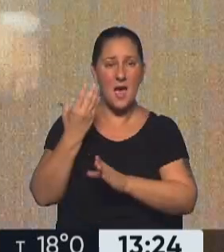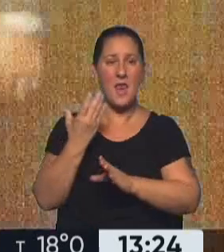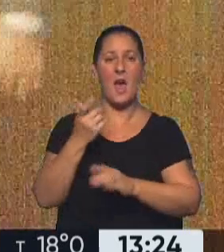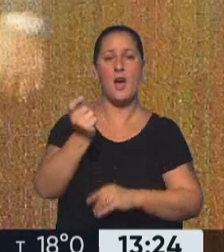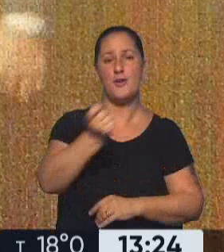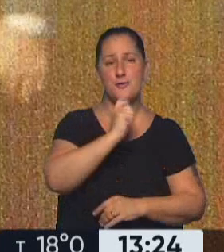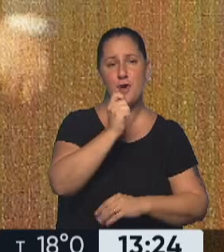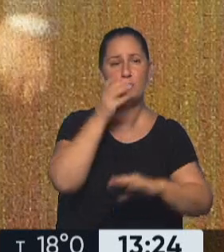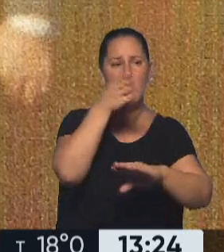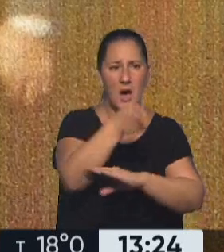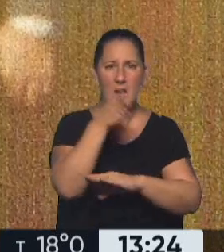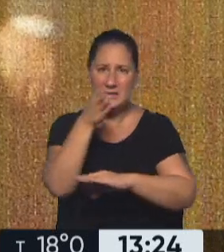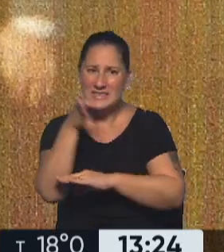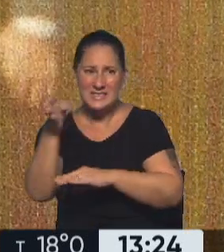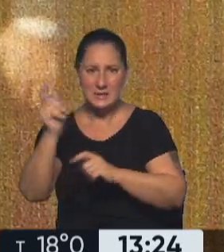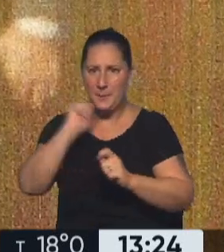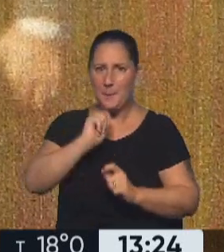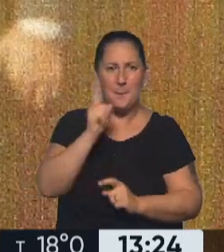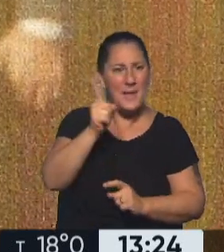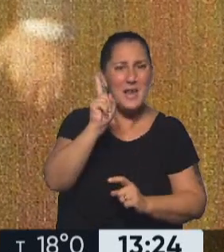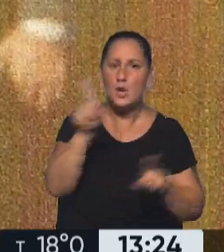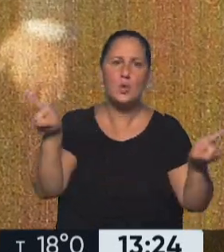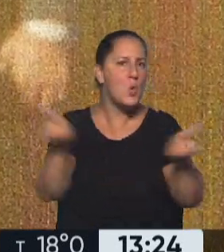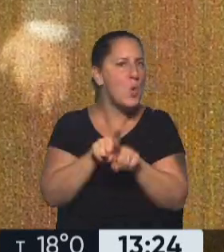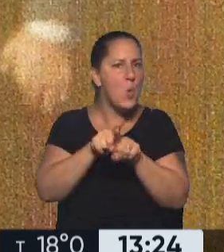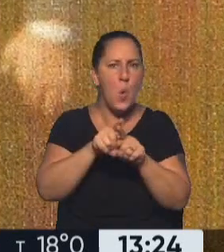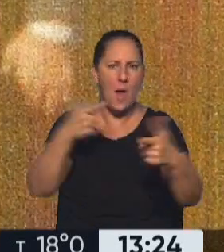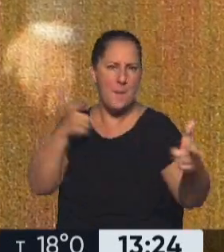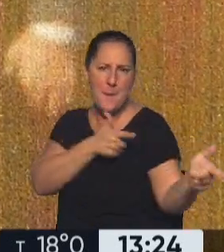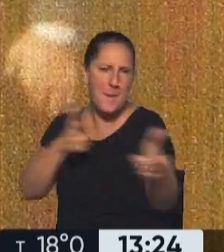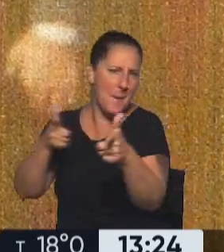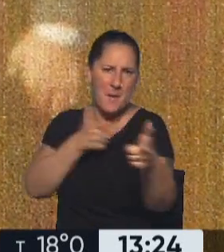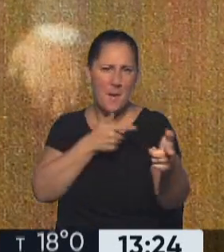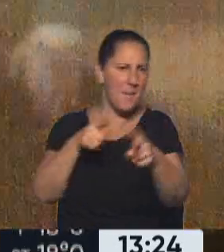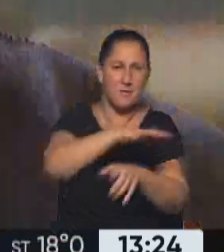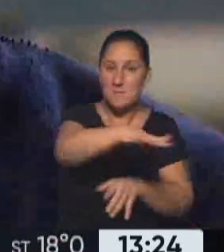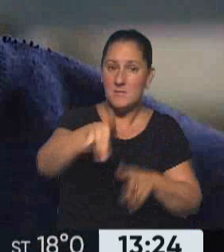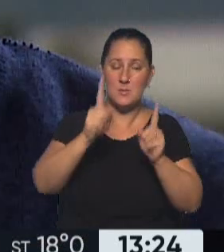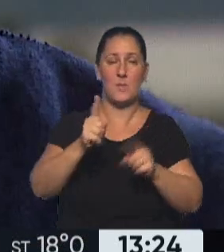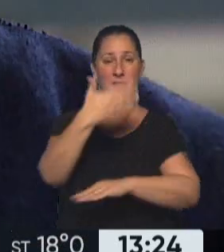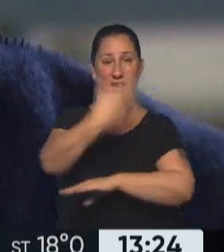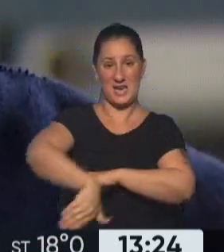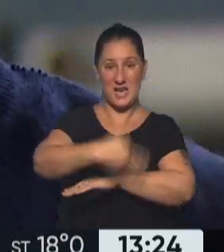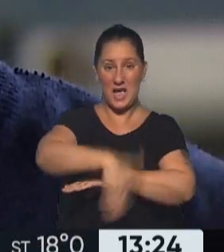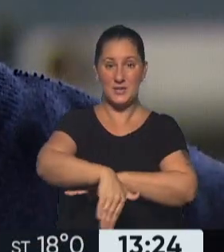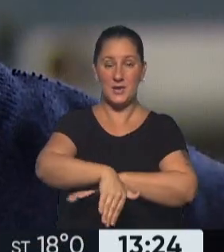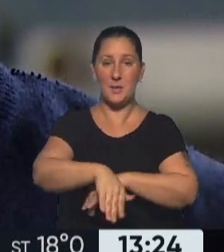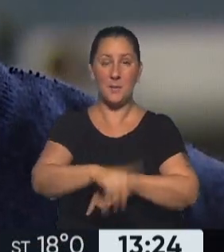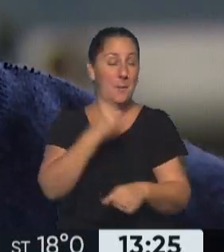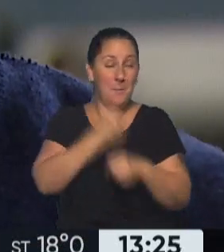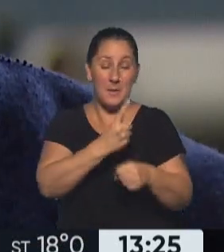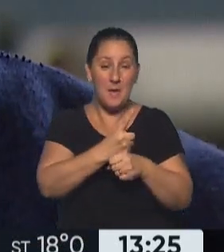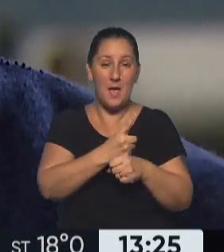nota resultaba tan peligroso como estar en el campo de batalla. Salíamos a la calle y lo primero que hacíamos